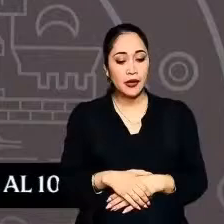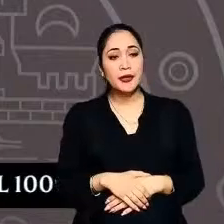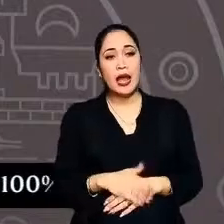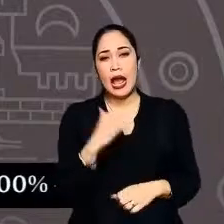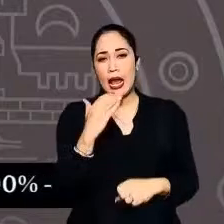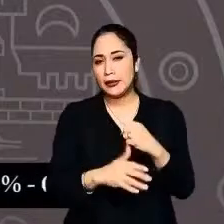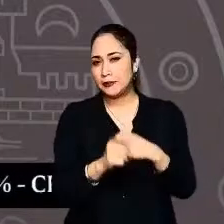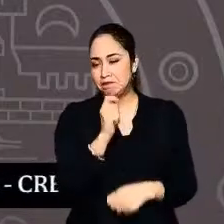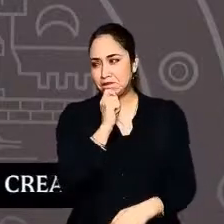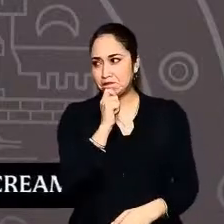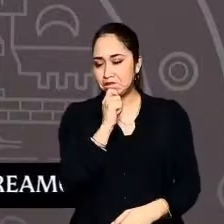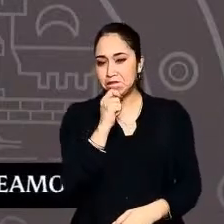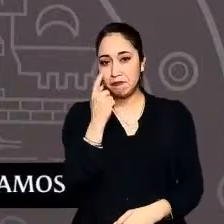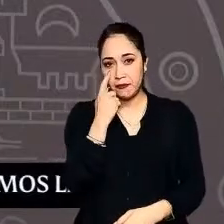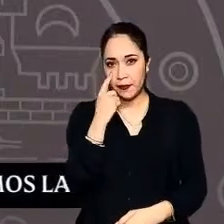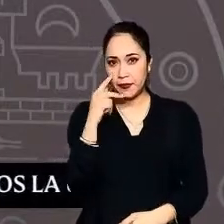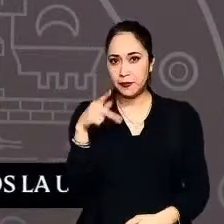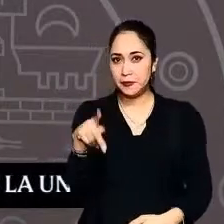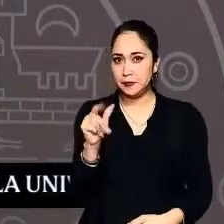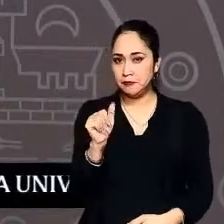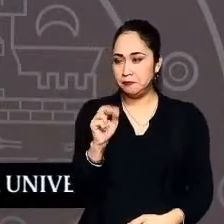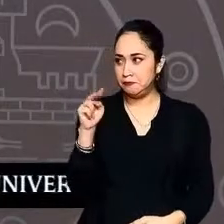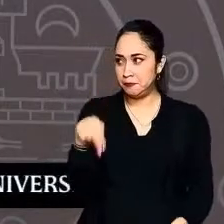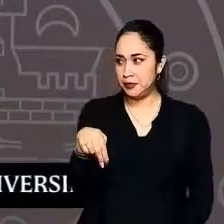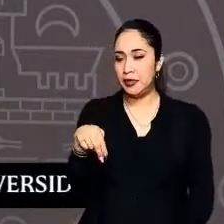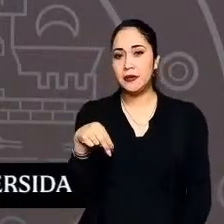Mira, Karen, yo voy a plantear